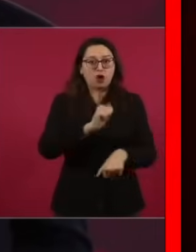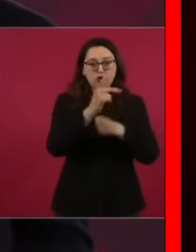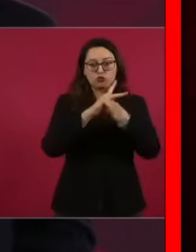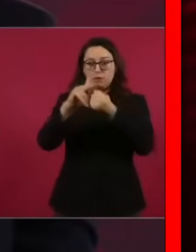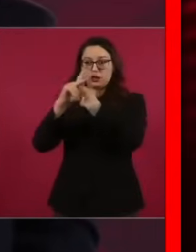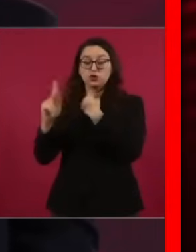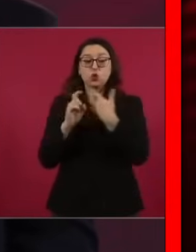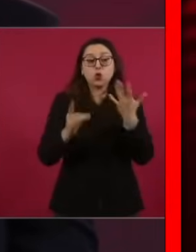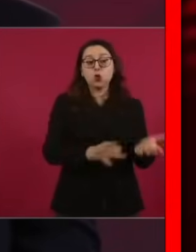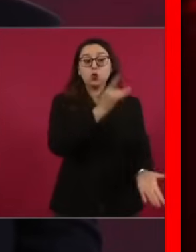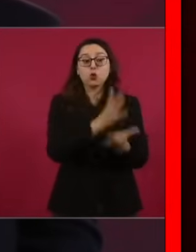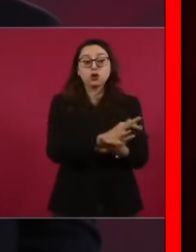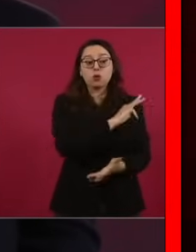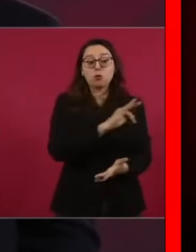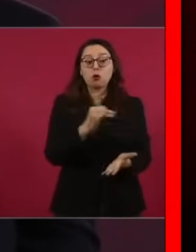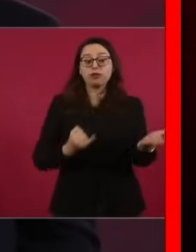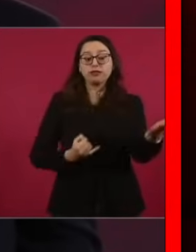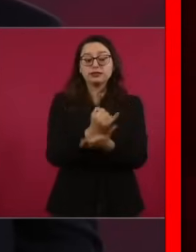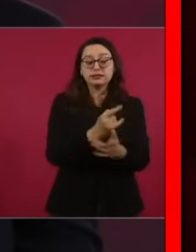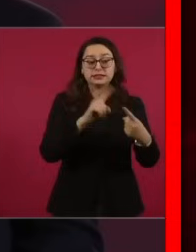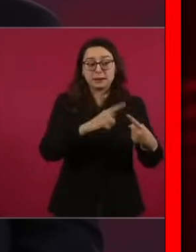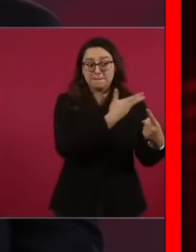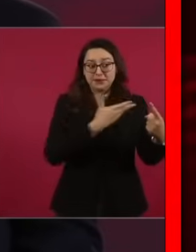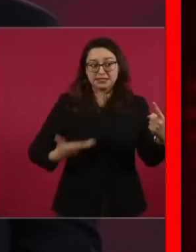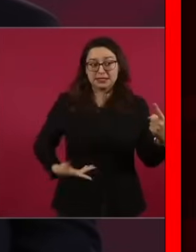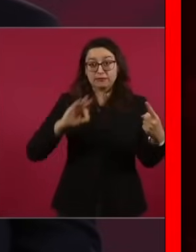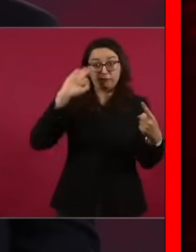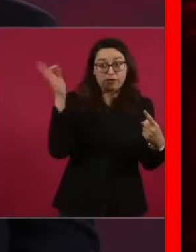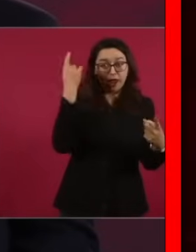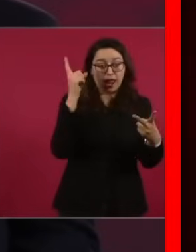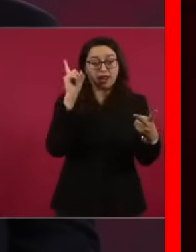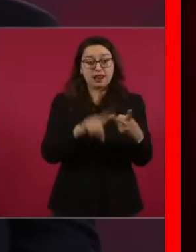al congreso y al presidente de Estados